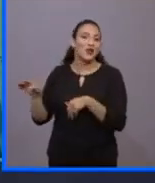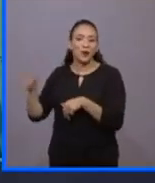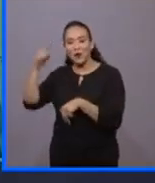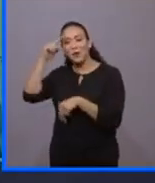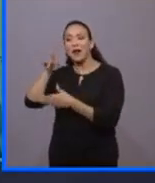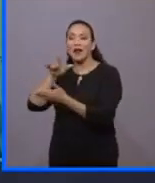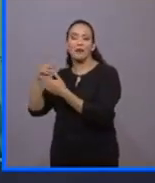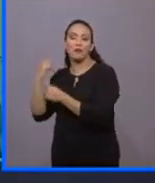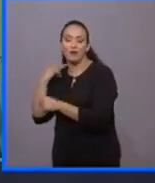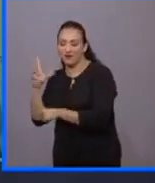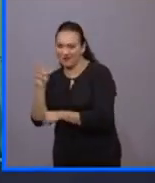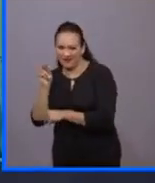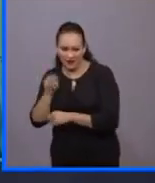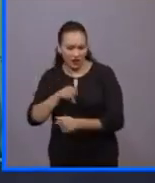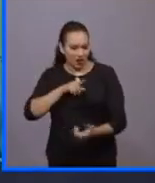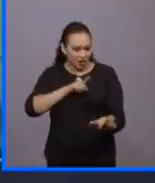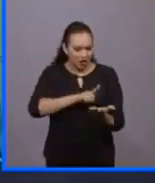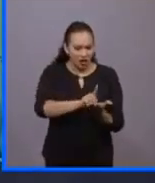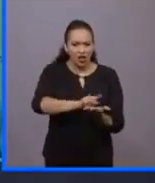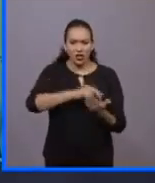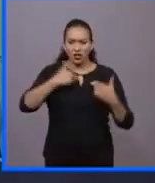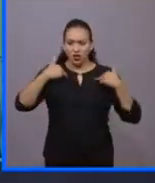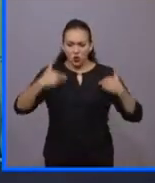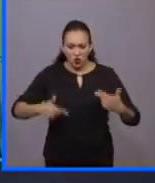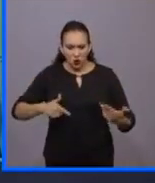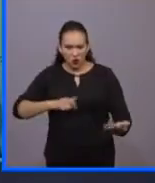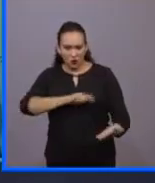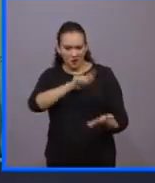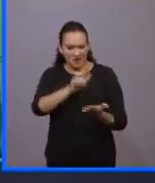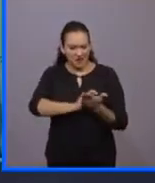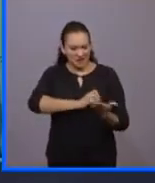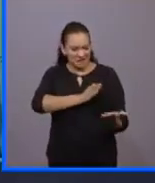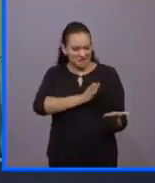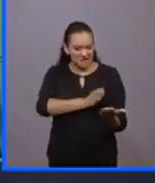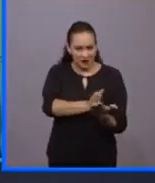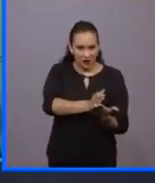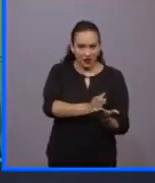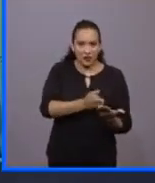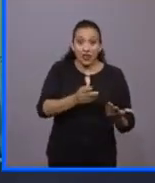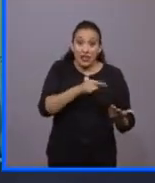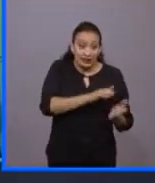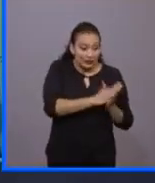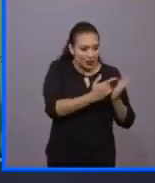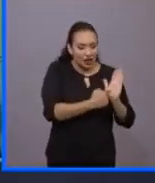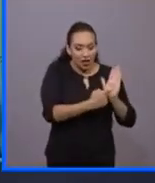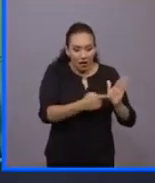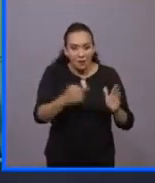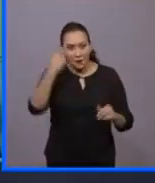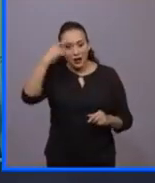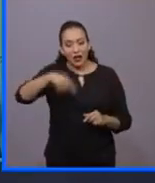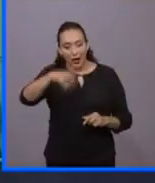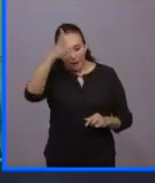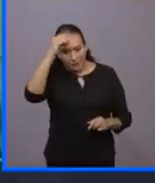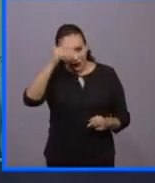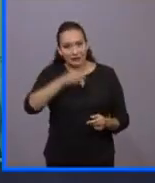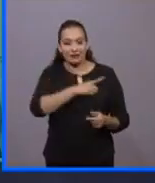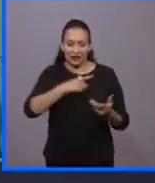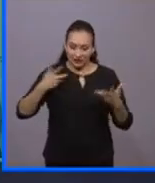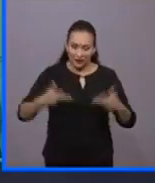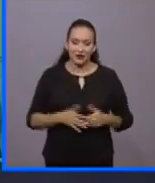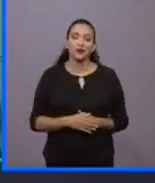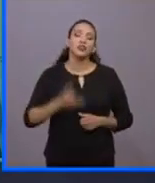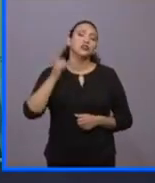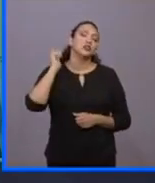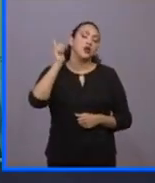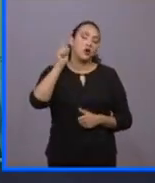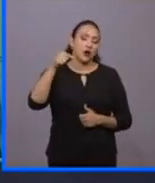de defender los derechos humanos con la ley y la jurisprudencia nacional e internacional. Deseo que